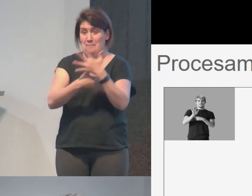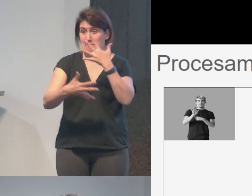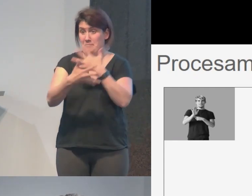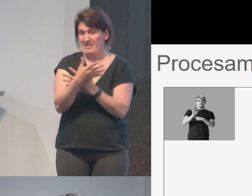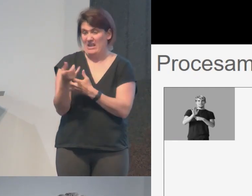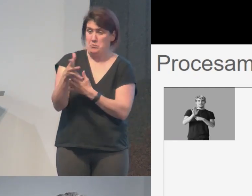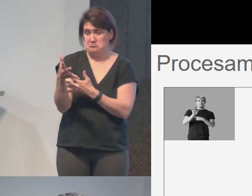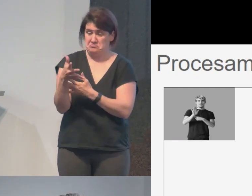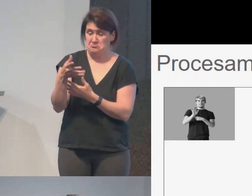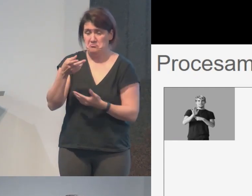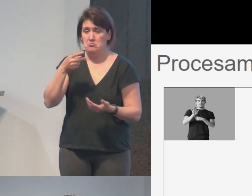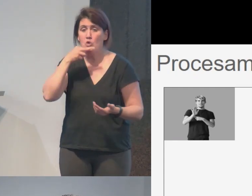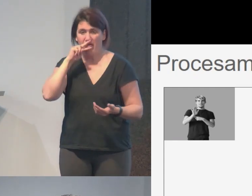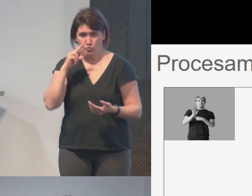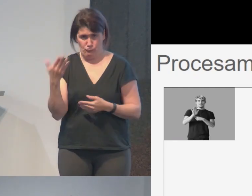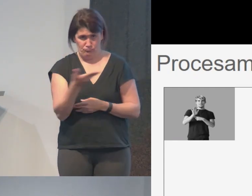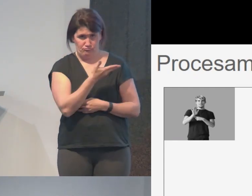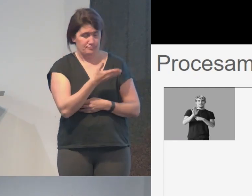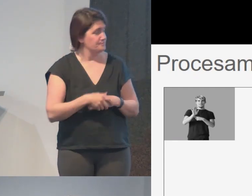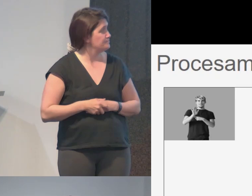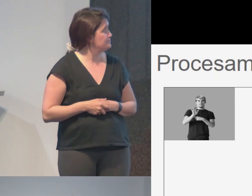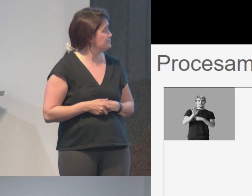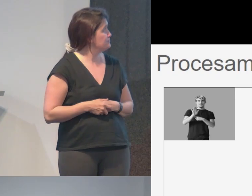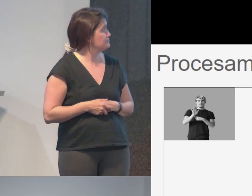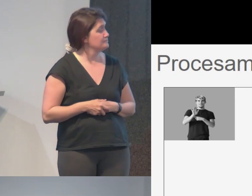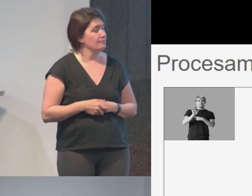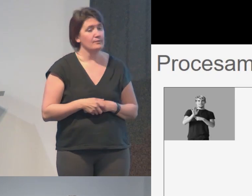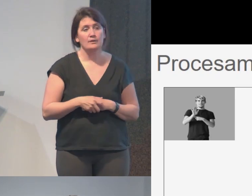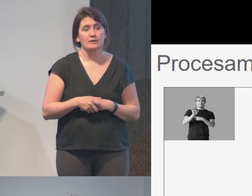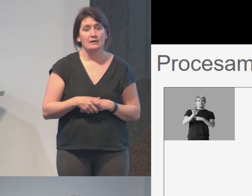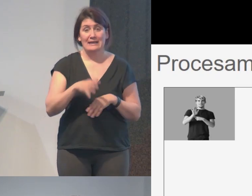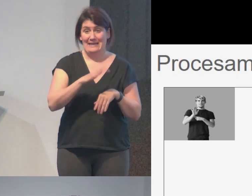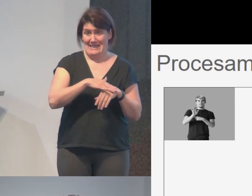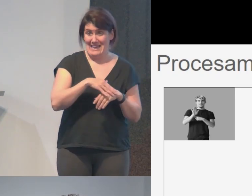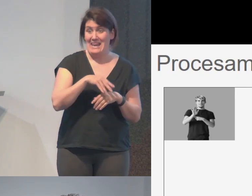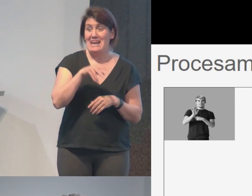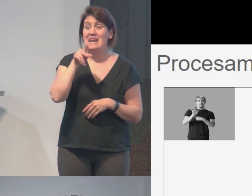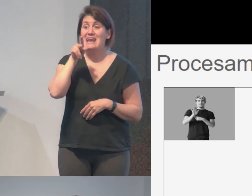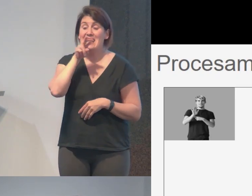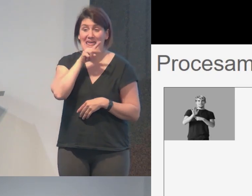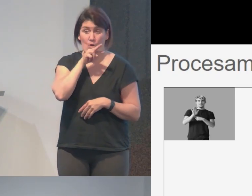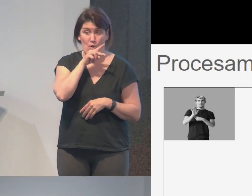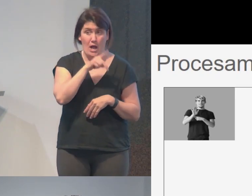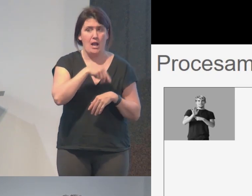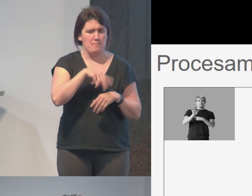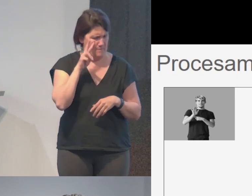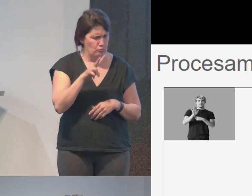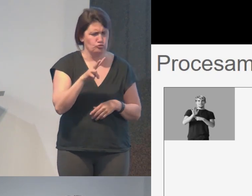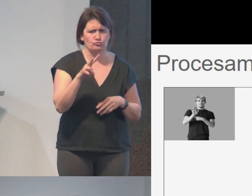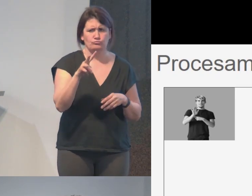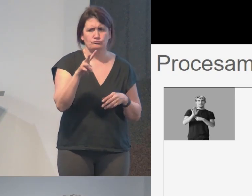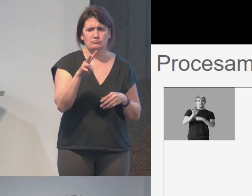color morado. Entonces, para la lengua oral encontramos activación muy parecido en los